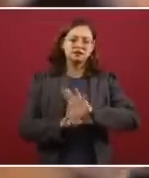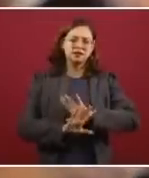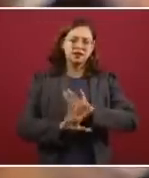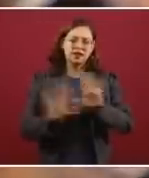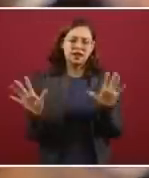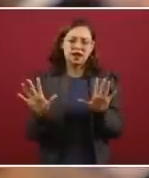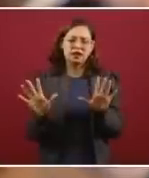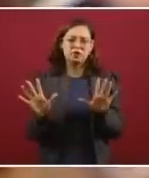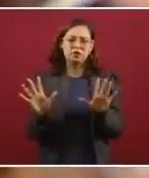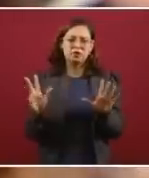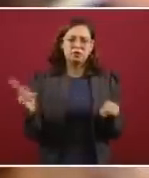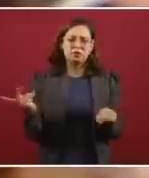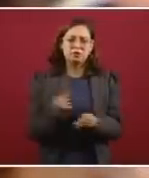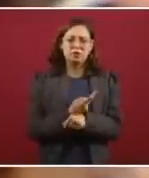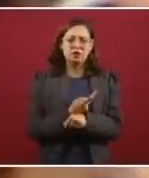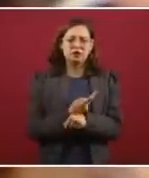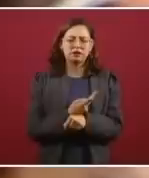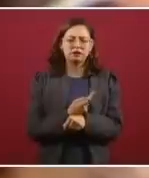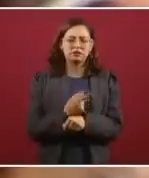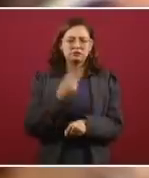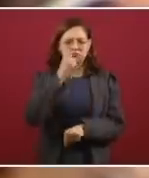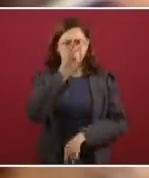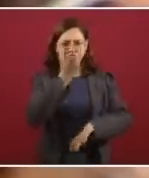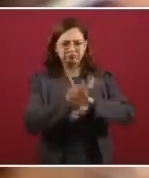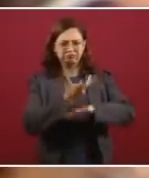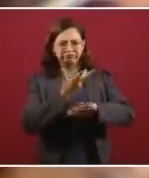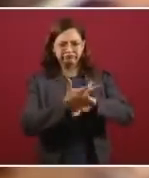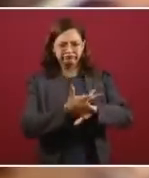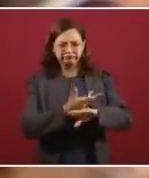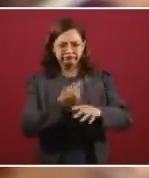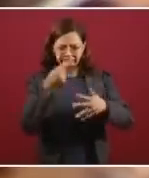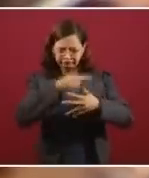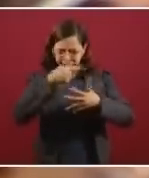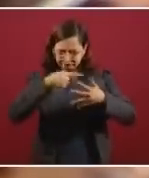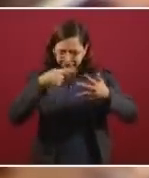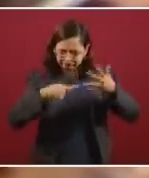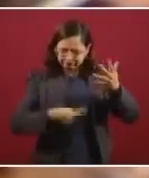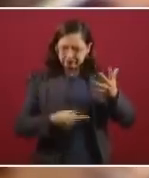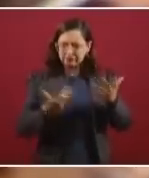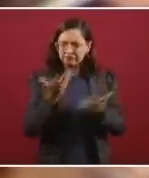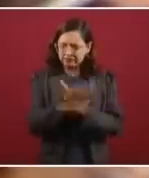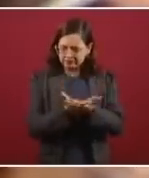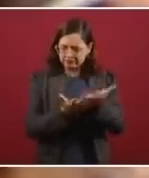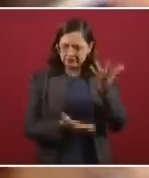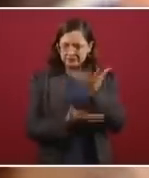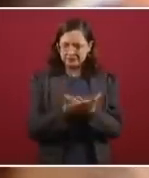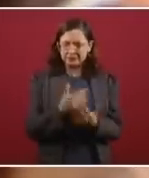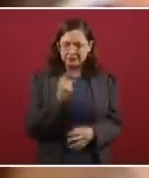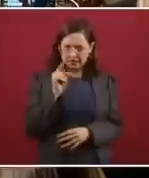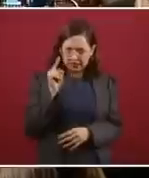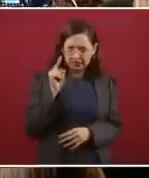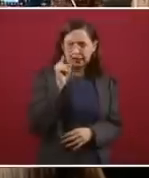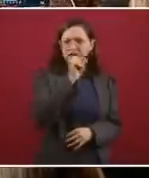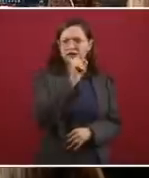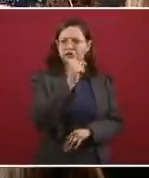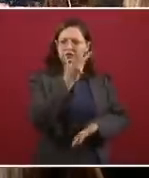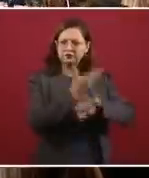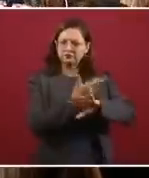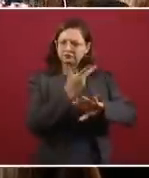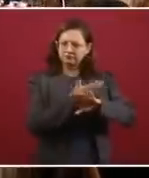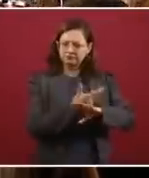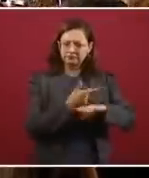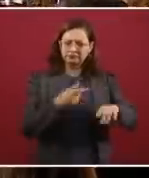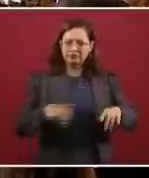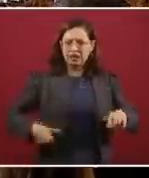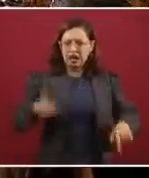medidas que le están pidiendo a Estados Unidos que tome desde allá, desde Estados Unidos, para este